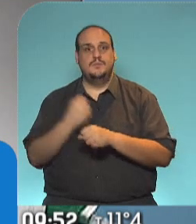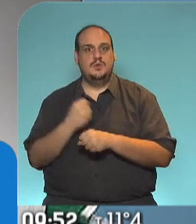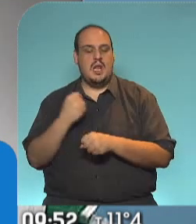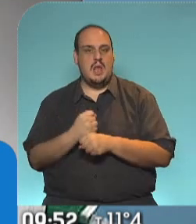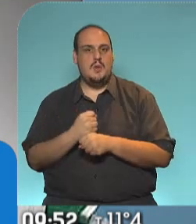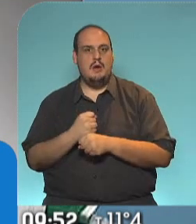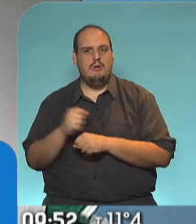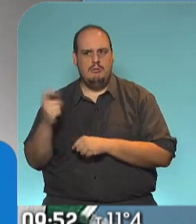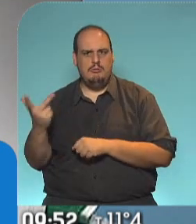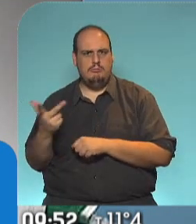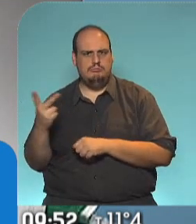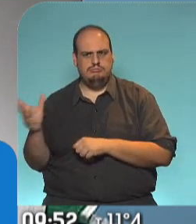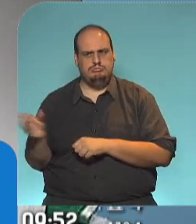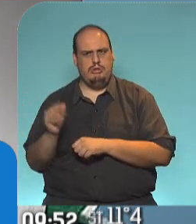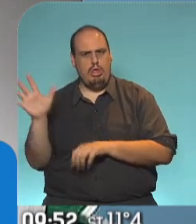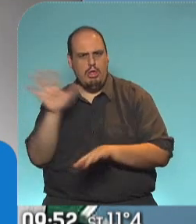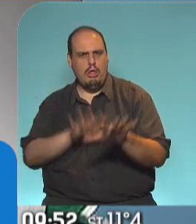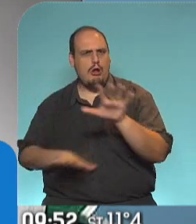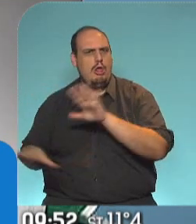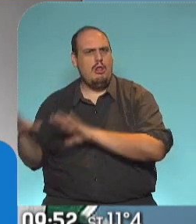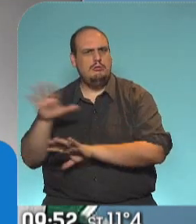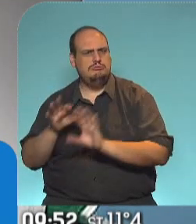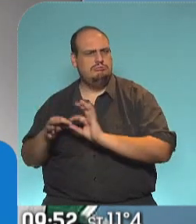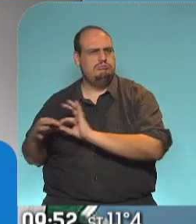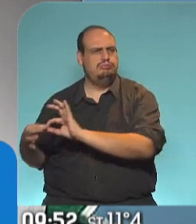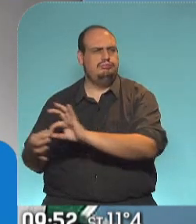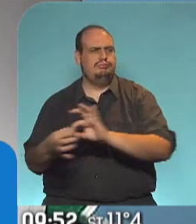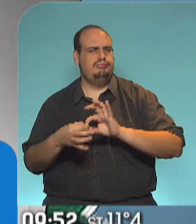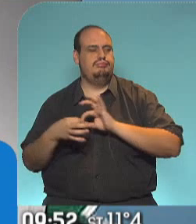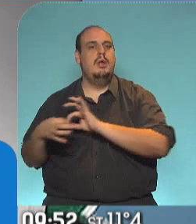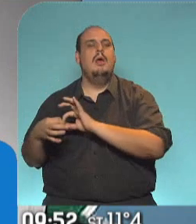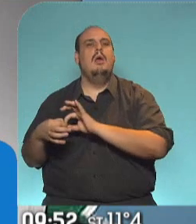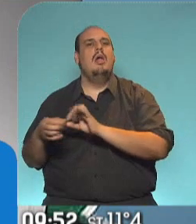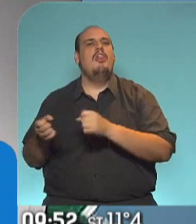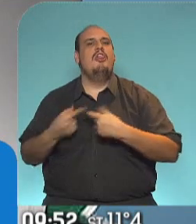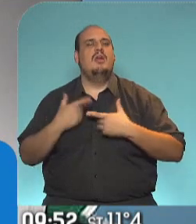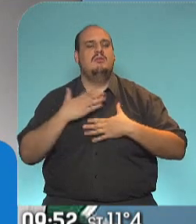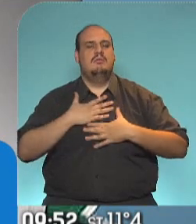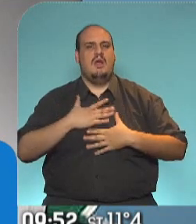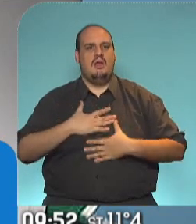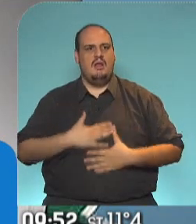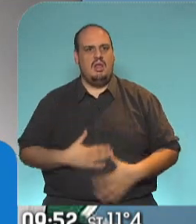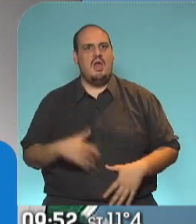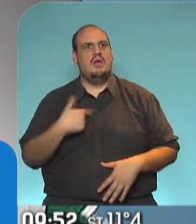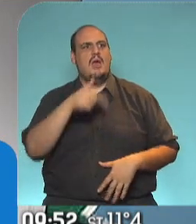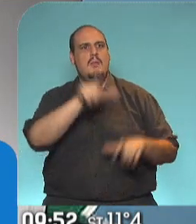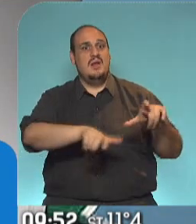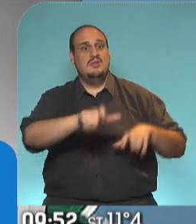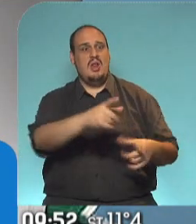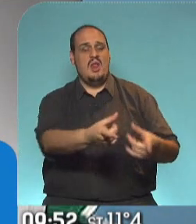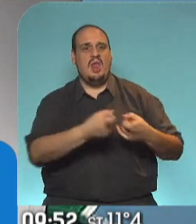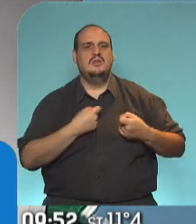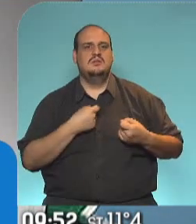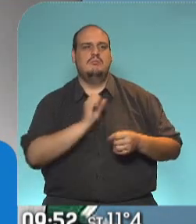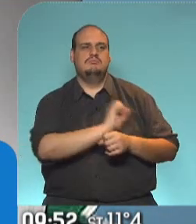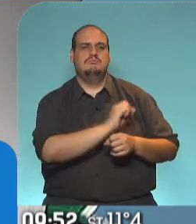organizado que la verdad es que lo que nos permite es estar con la tranquilidad de que estamos llegando a todas las personas que